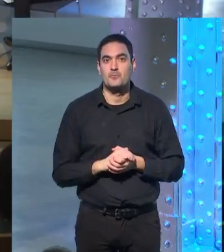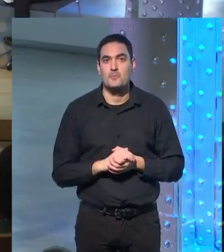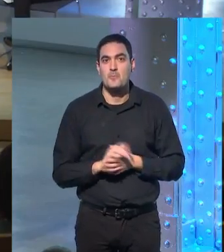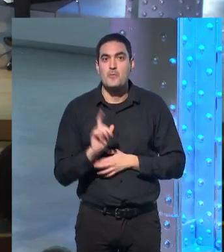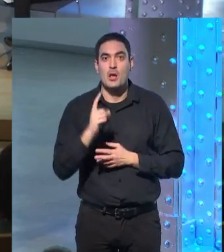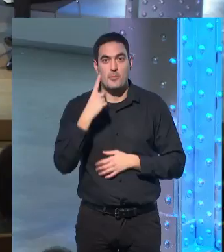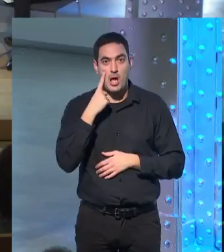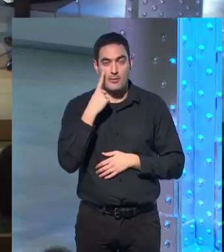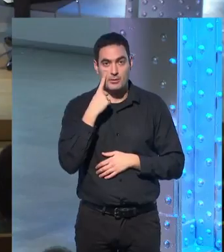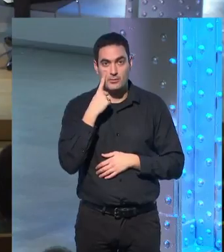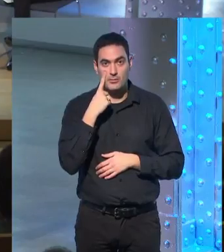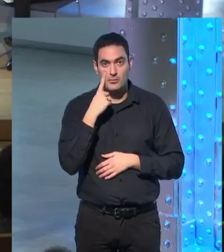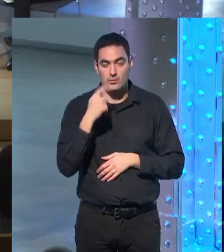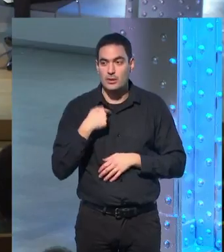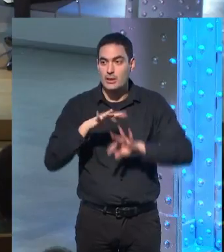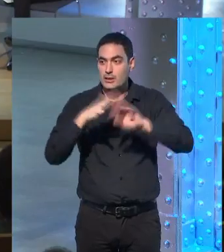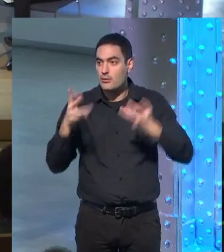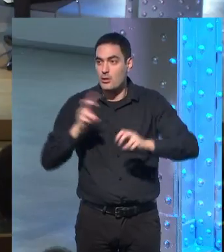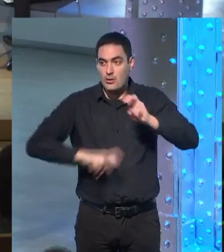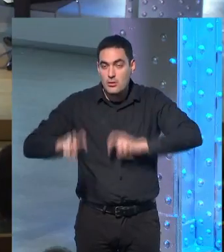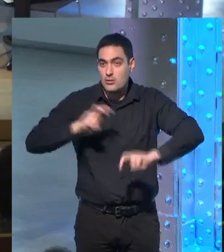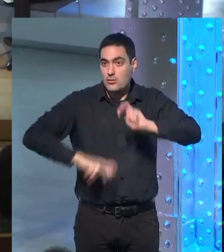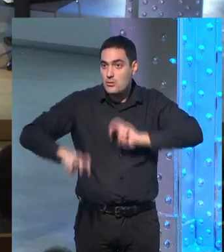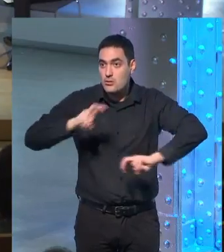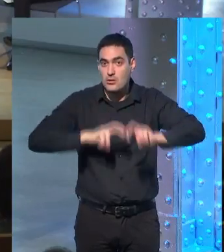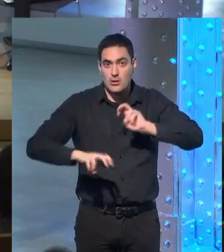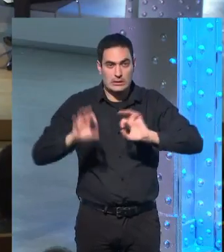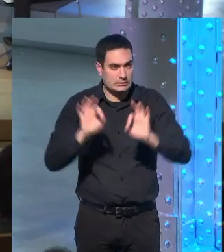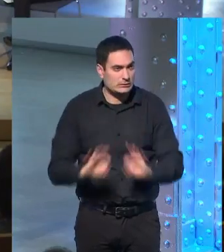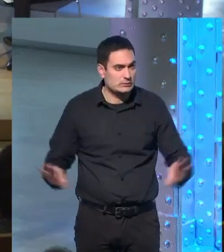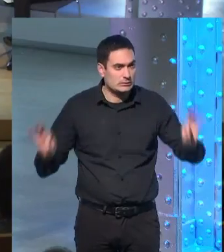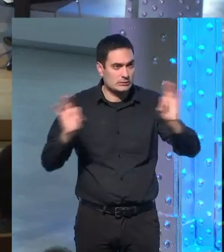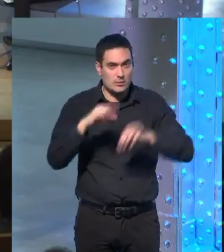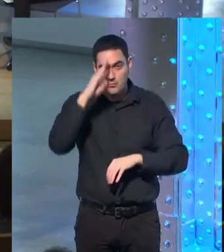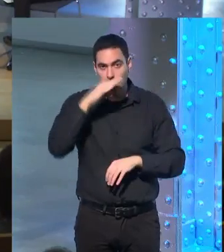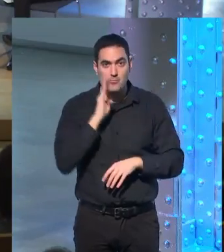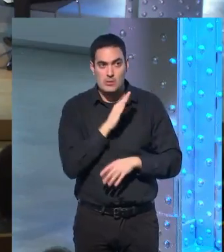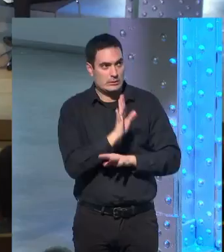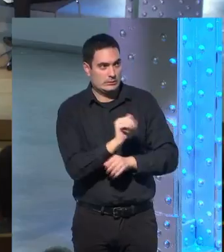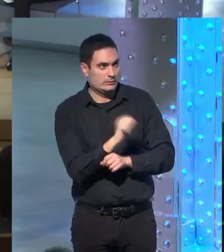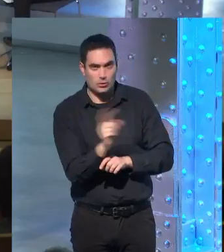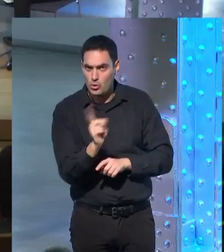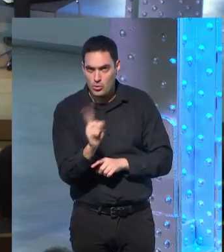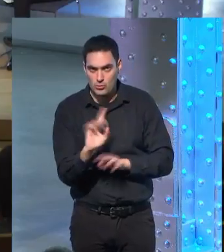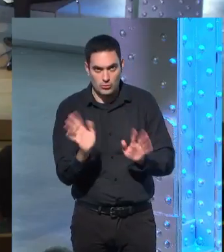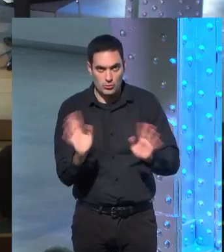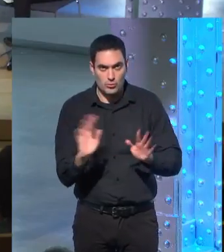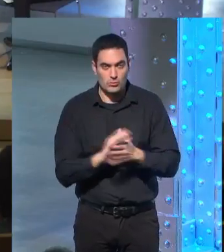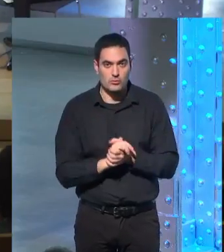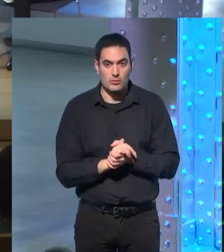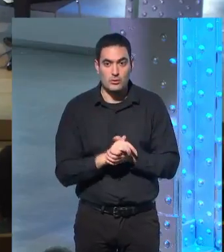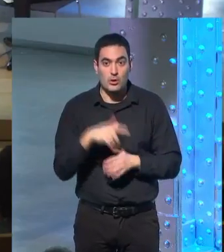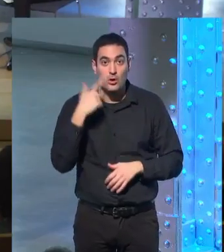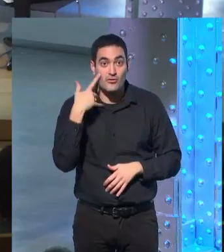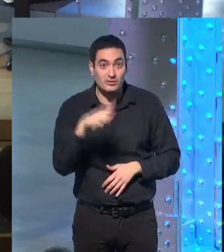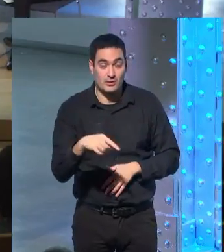Pero, a ver, que no voy a buscar en Internet al lado de mis padres ni nada. O sea, yo lo busco en mi ordenador normal. Claro, ¿veis? Esto es